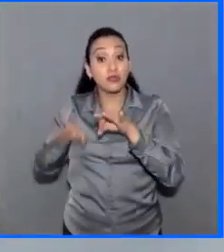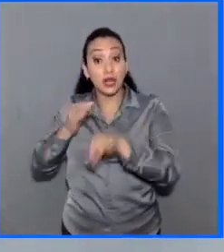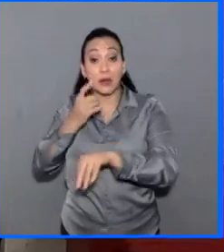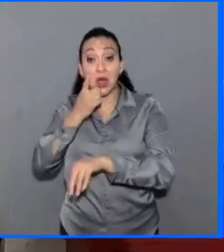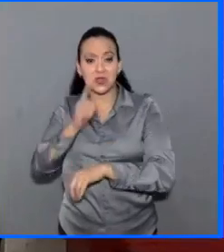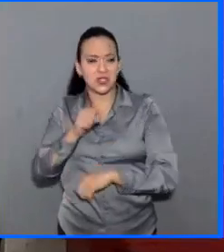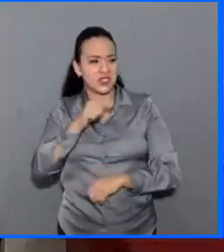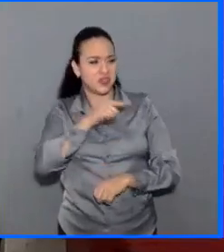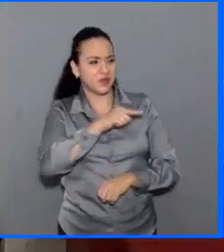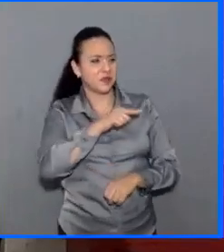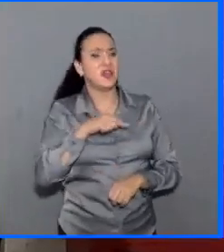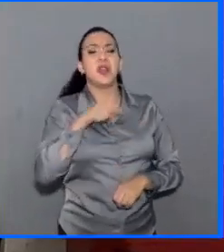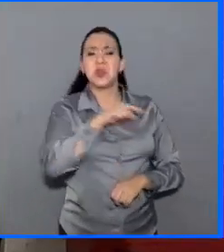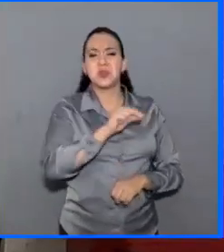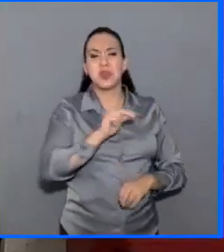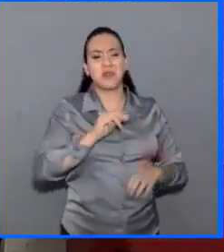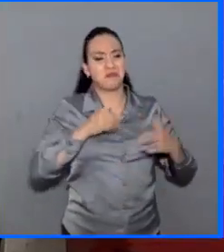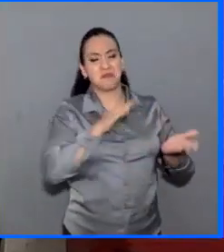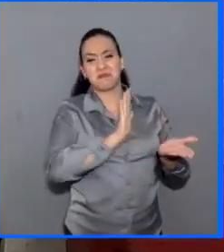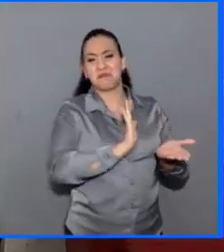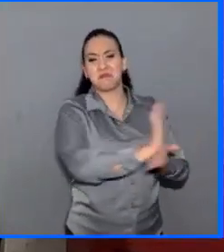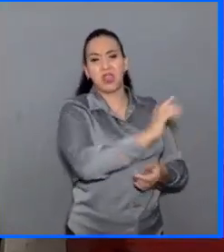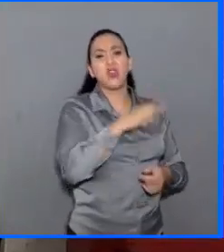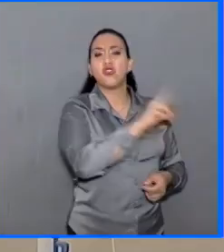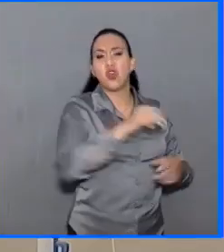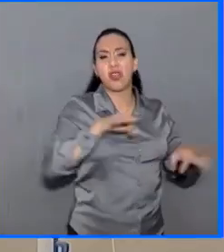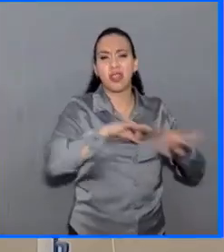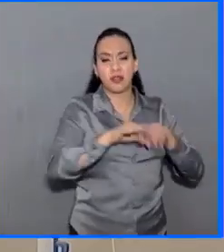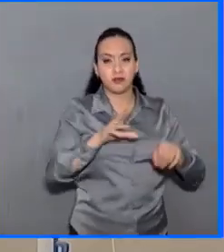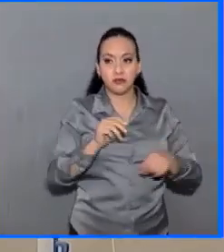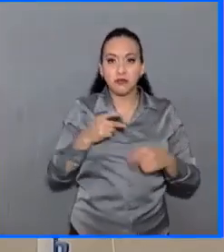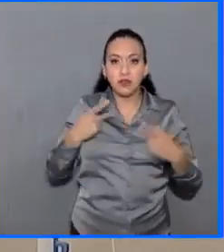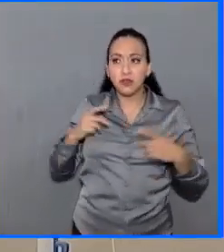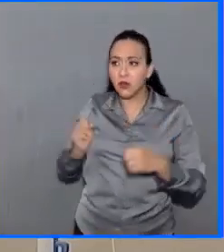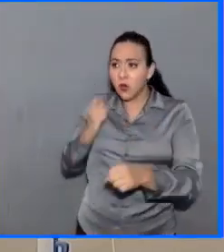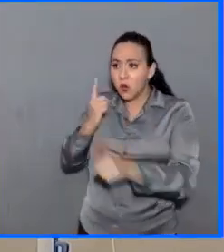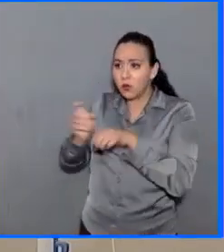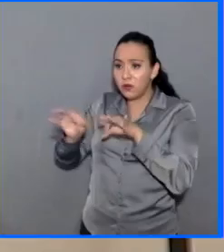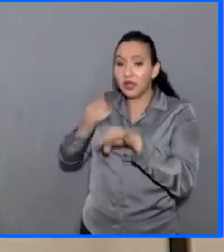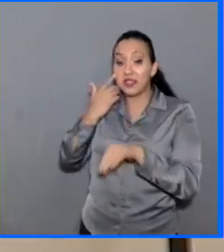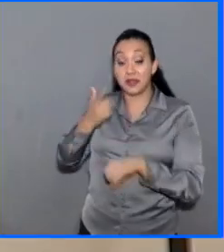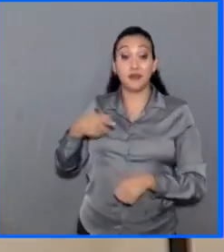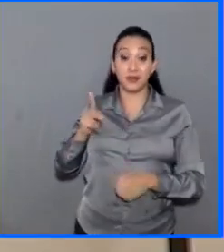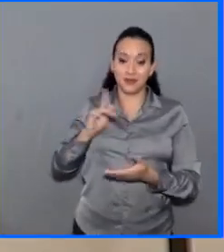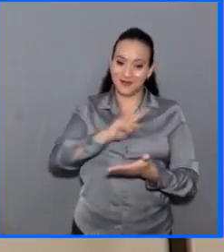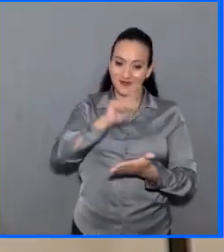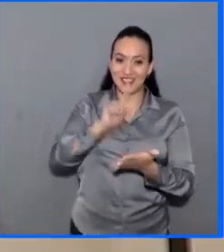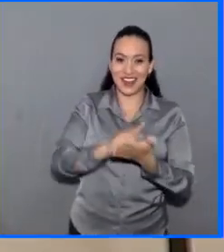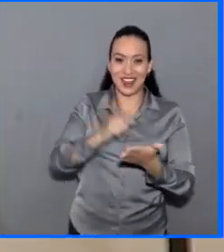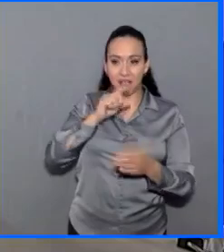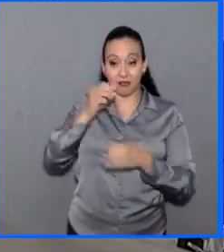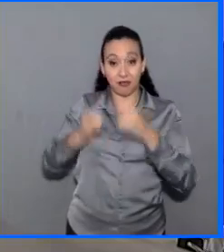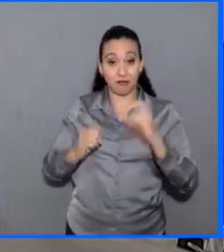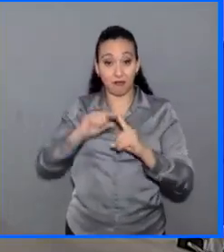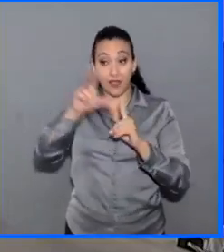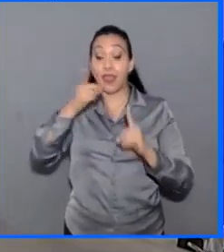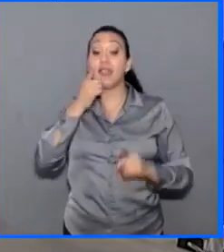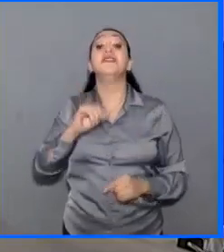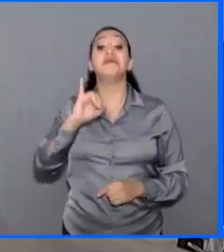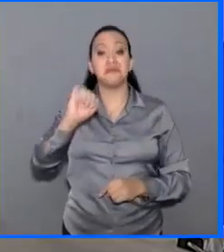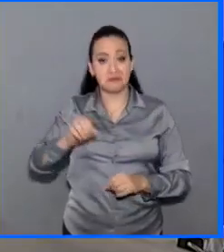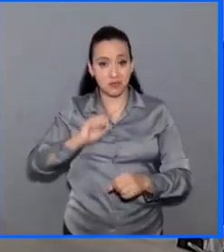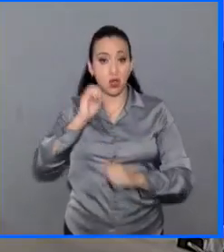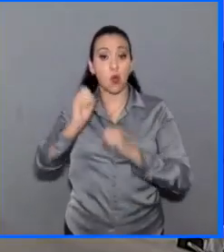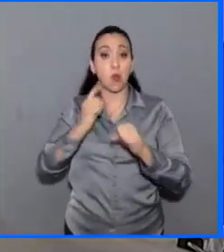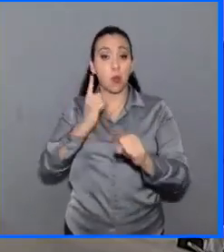para limitar su derecho al trabajo. Asimismo, ha recalcado que el acceso a servicios de salud, incluidos tratamientos para